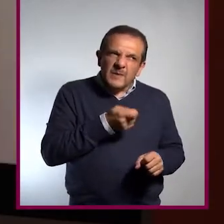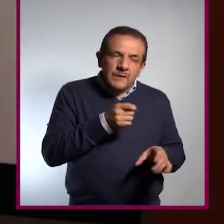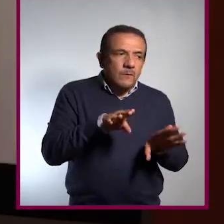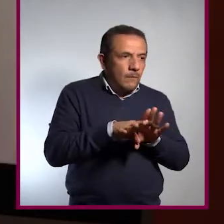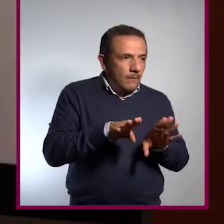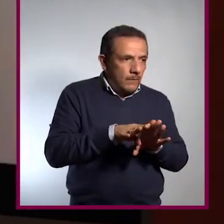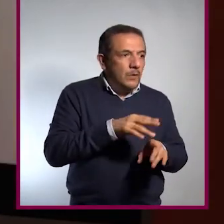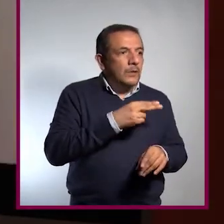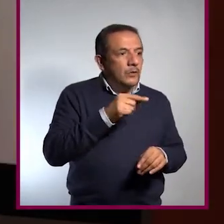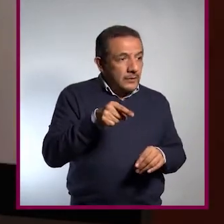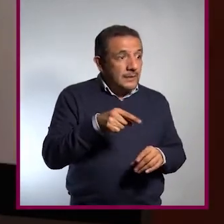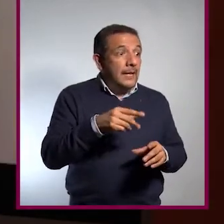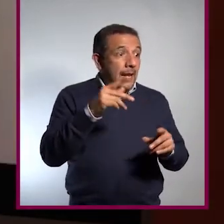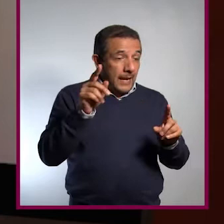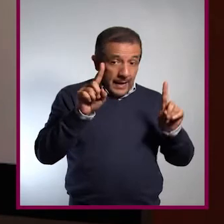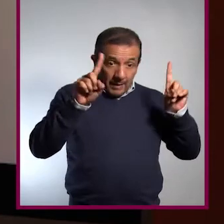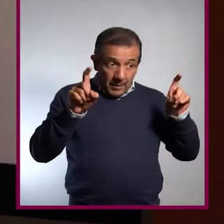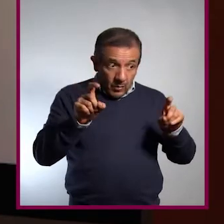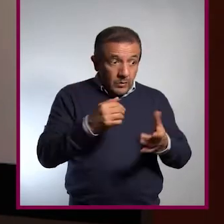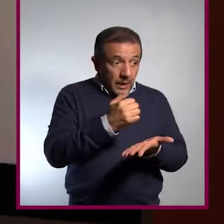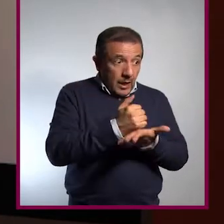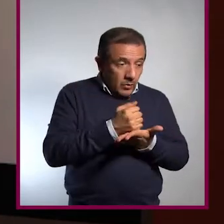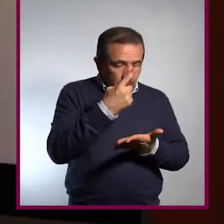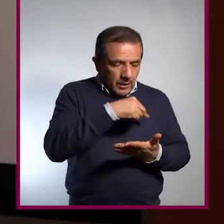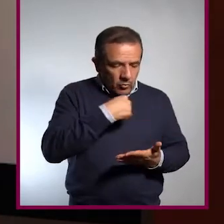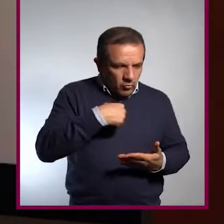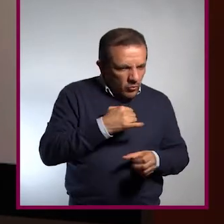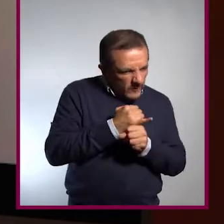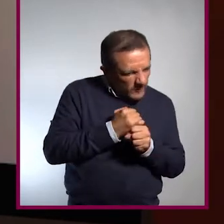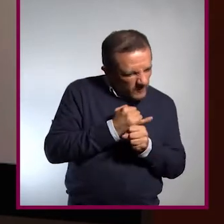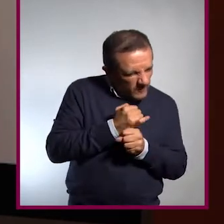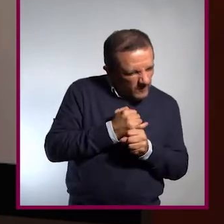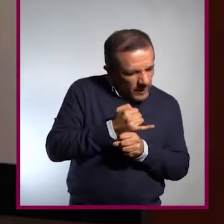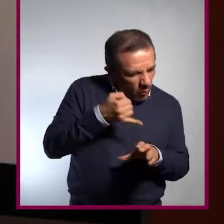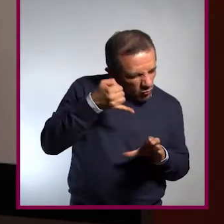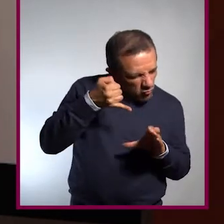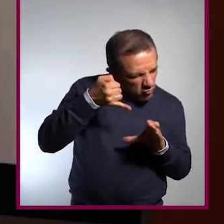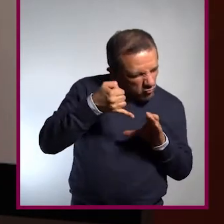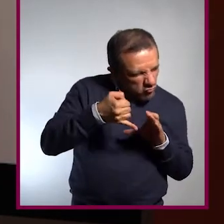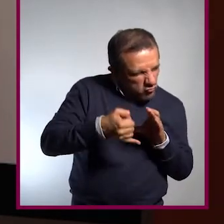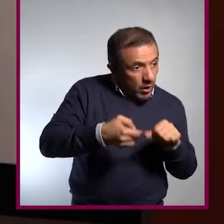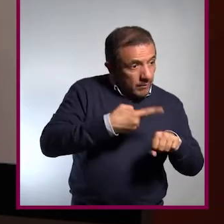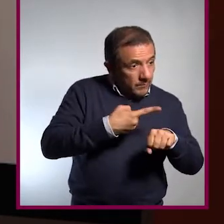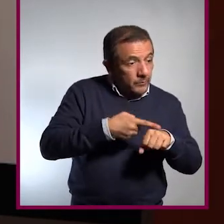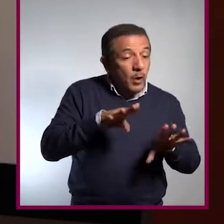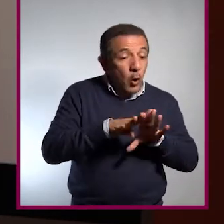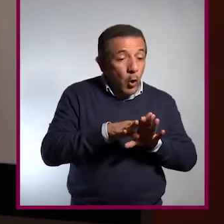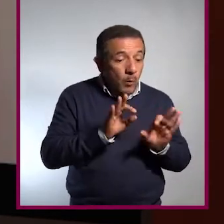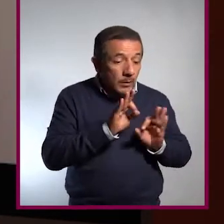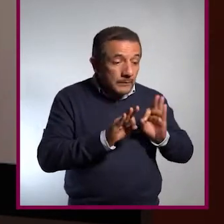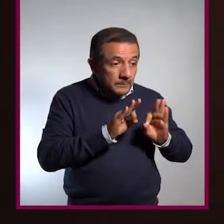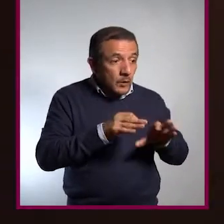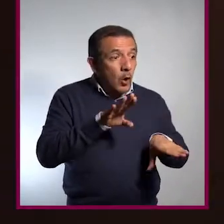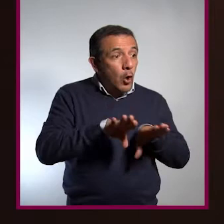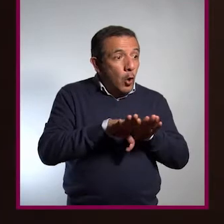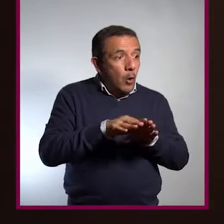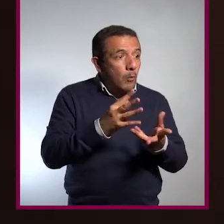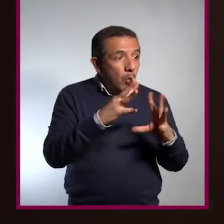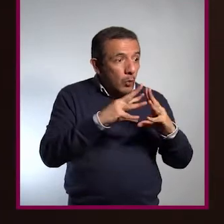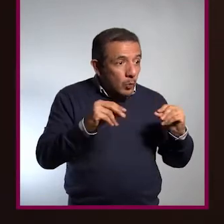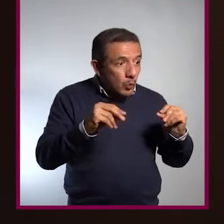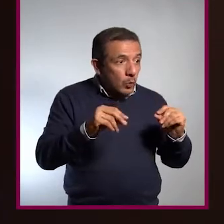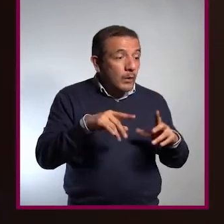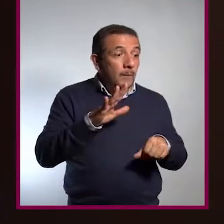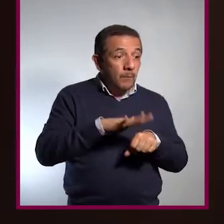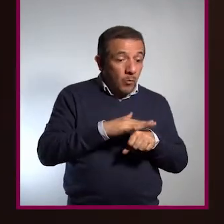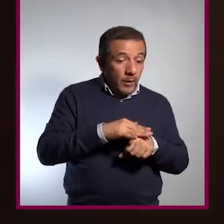buscan conocer mejor las enfermedades, buscan conocer mejor las causas de las enfermedades, los tratamientos de las enfermedades, qué secuelas